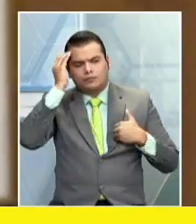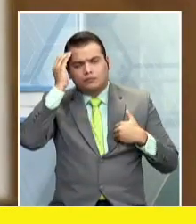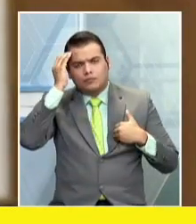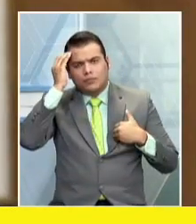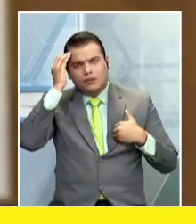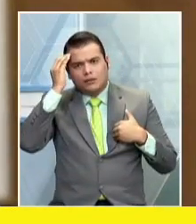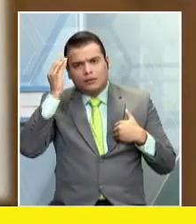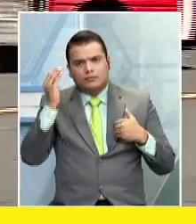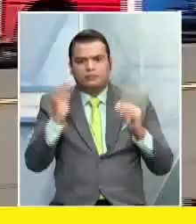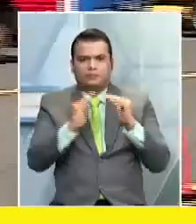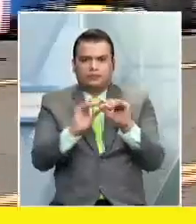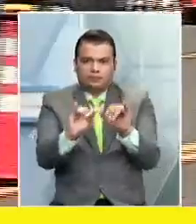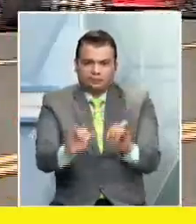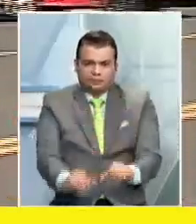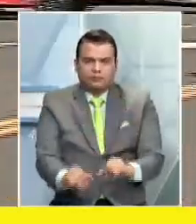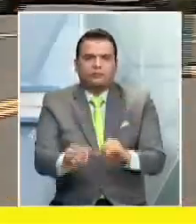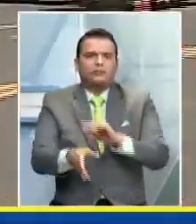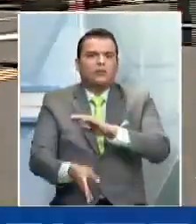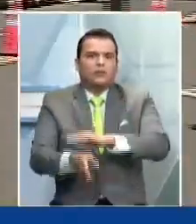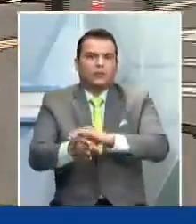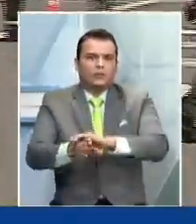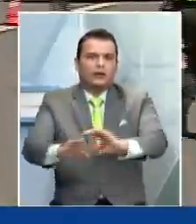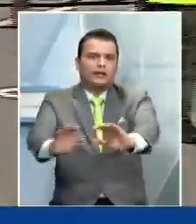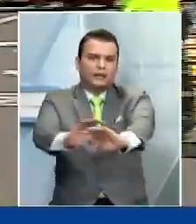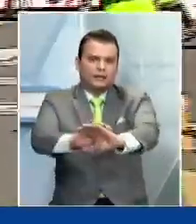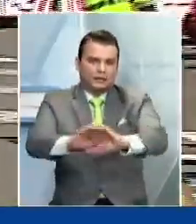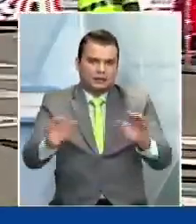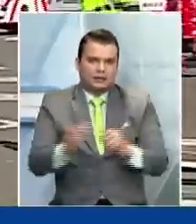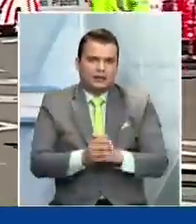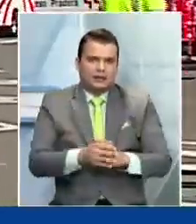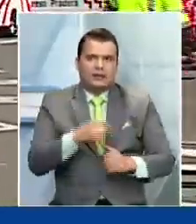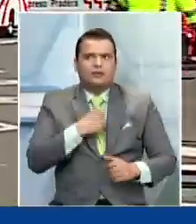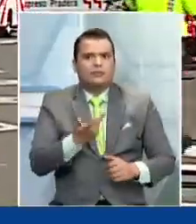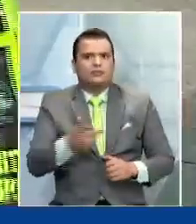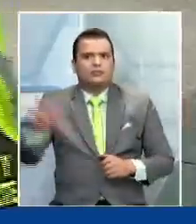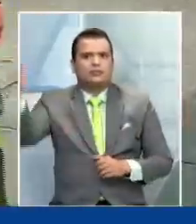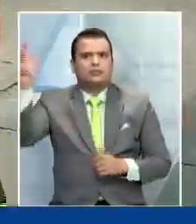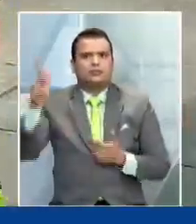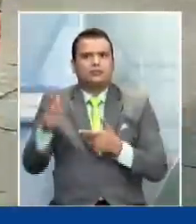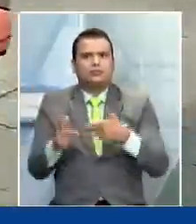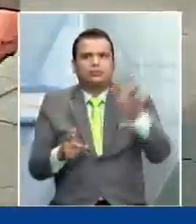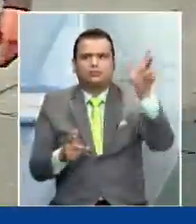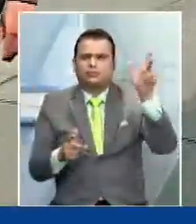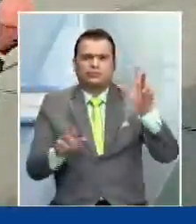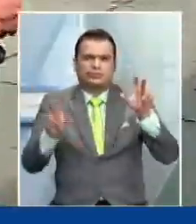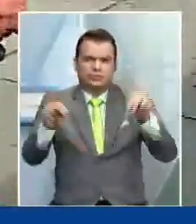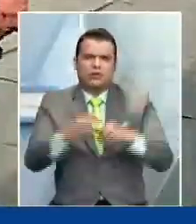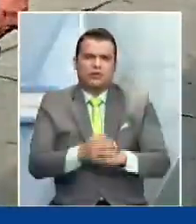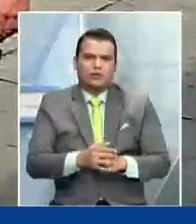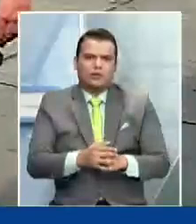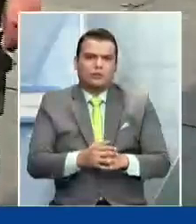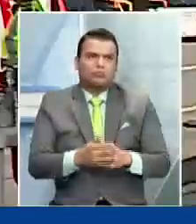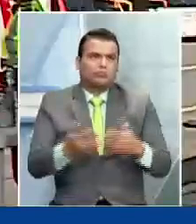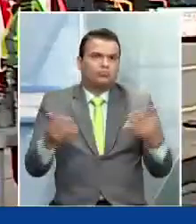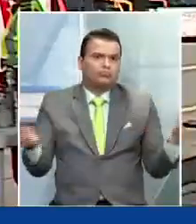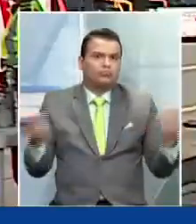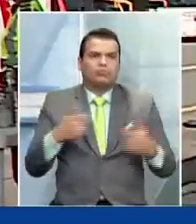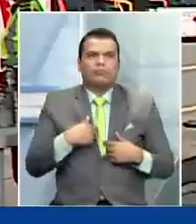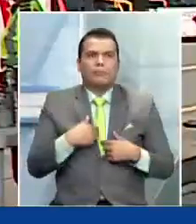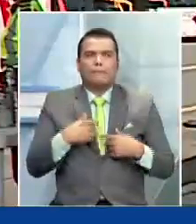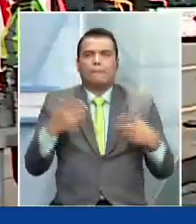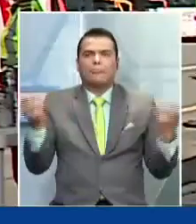responsabilidad, se mantenga en su casa, no adelante viajes intermunicipales, no adelante viajes a